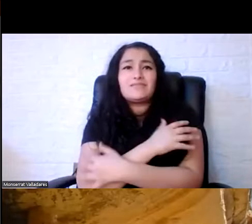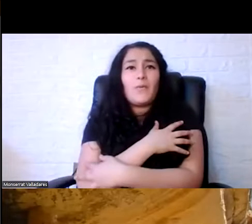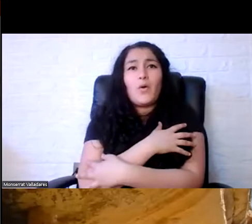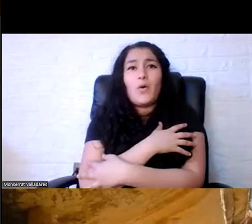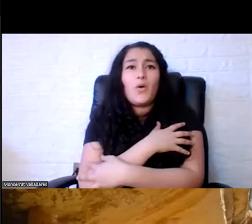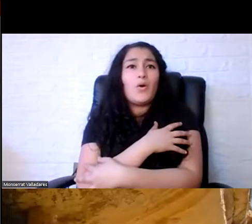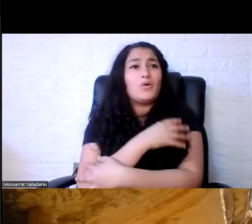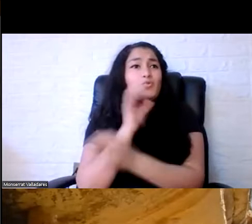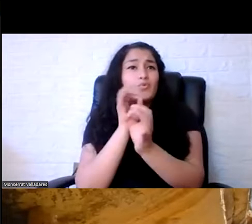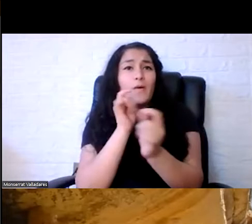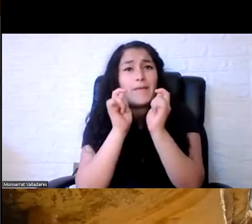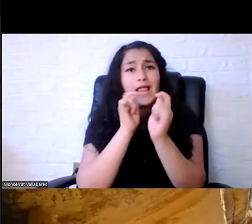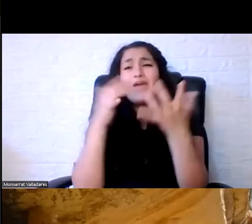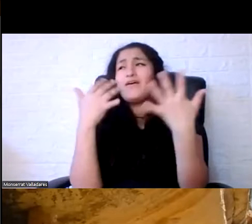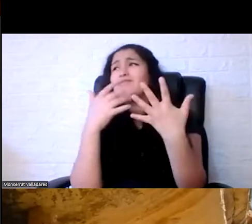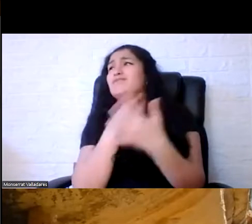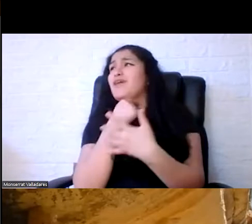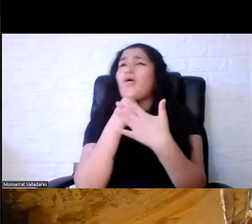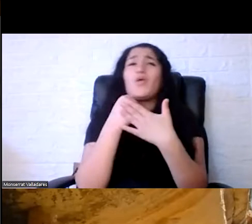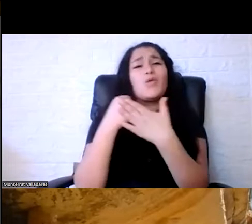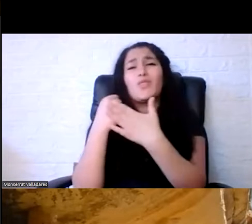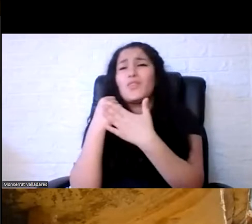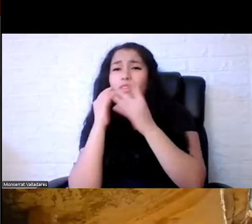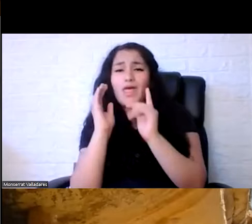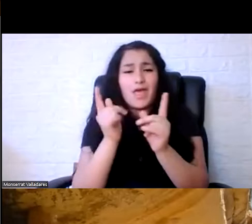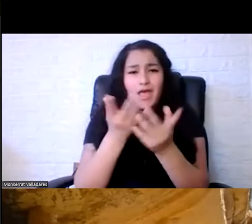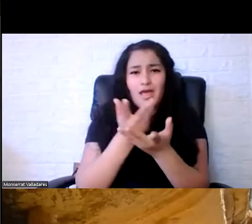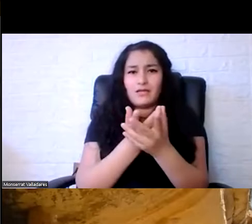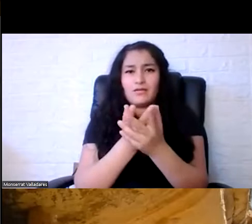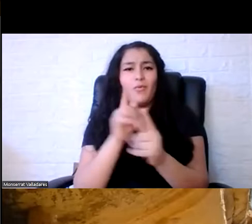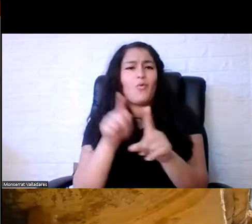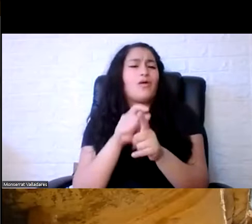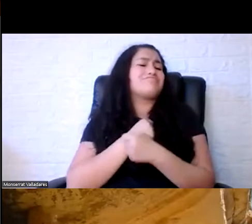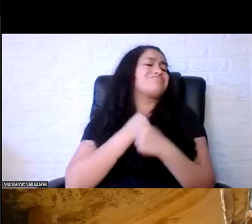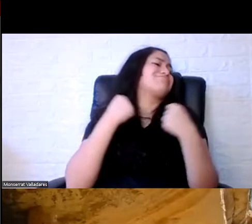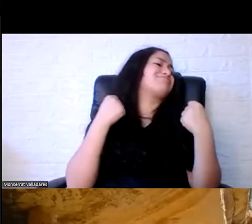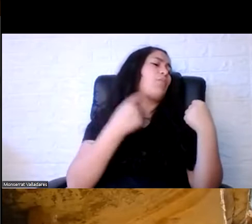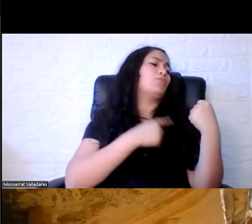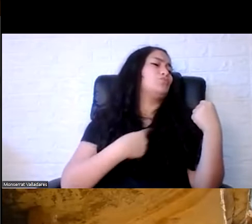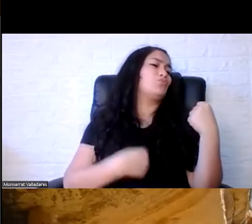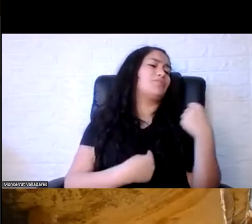en medio del peligro, ayudando al otro en situación de héroe o heroína.